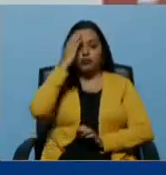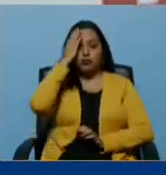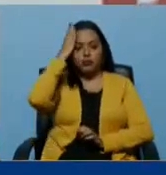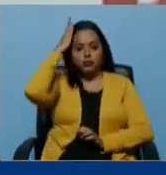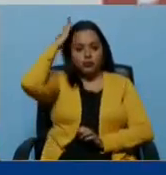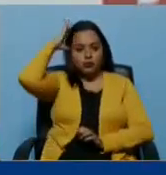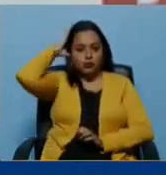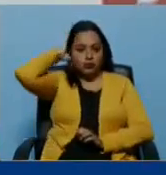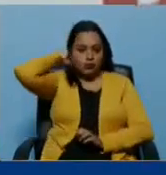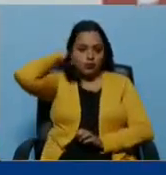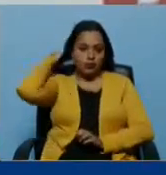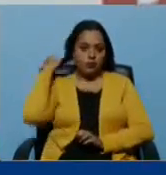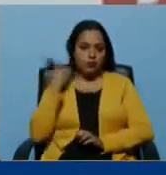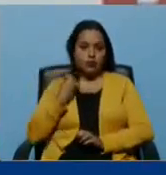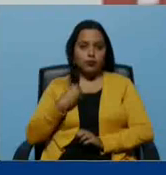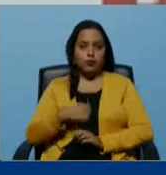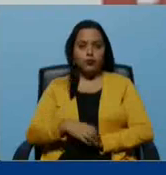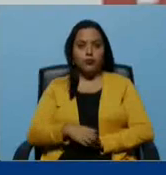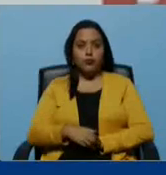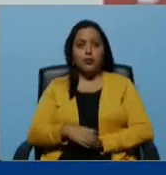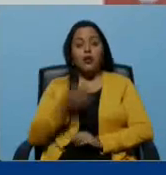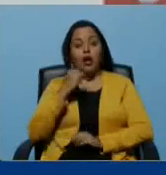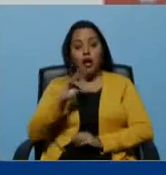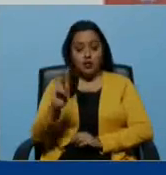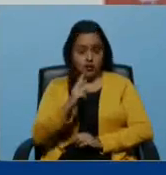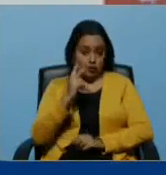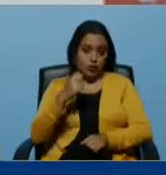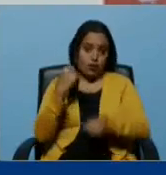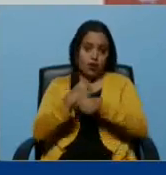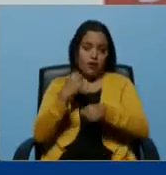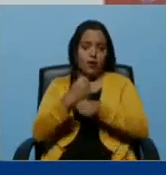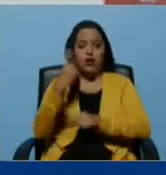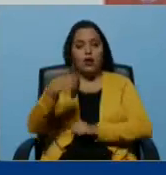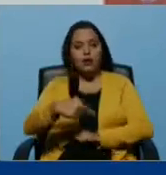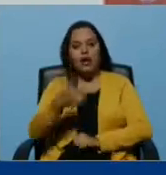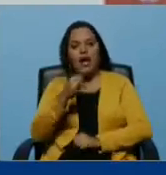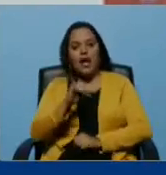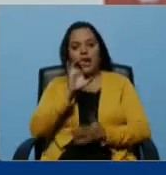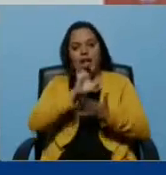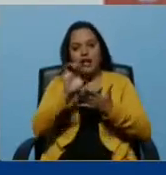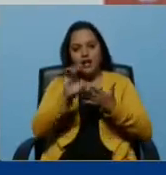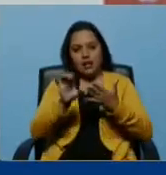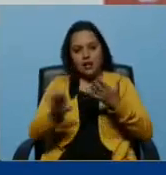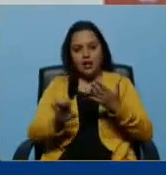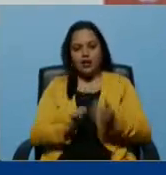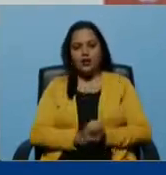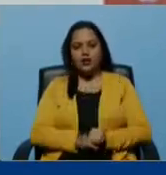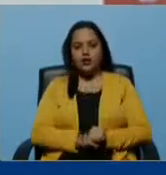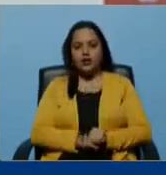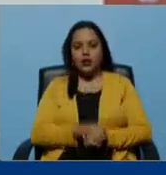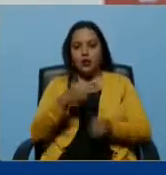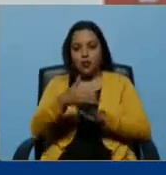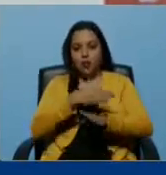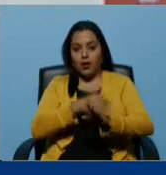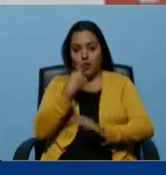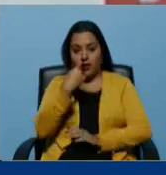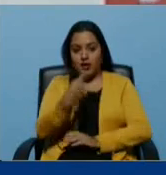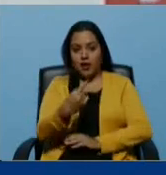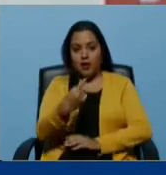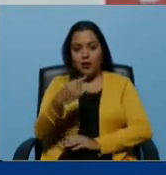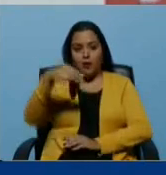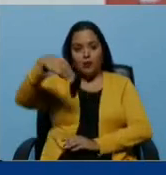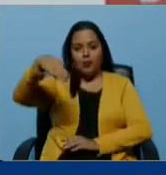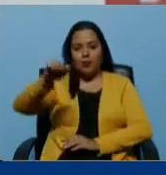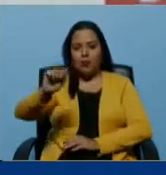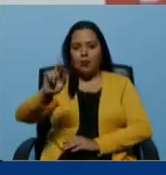Tenemos una segunda tarea también, que tiene también un carácter táctico y estratégico, como diría Ángel Marcano en el